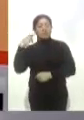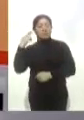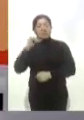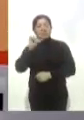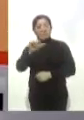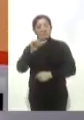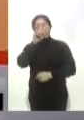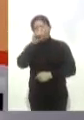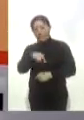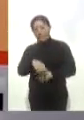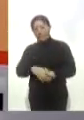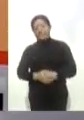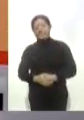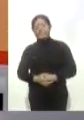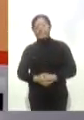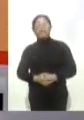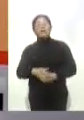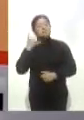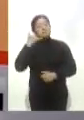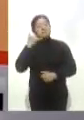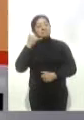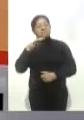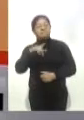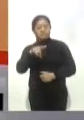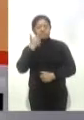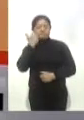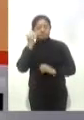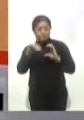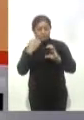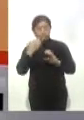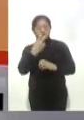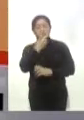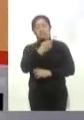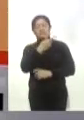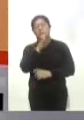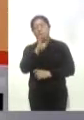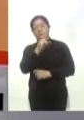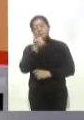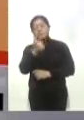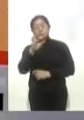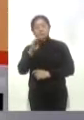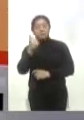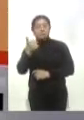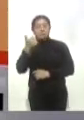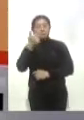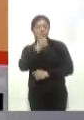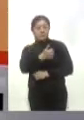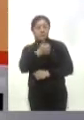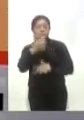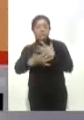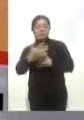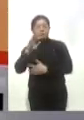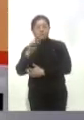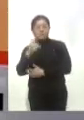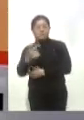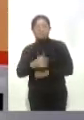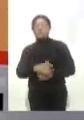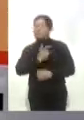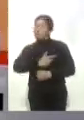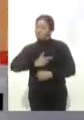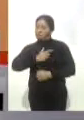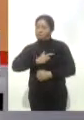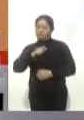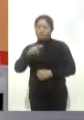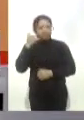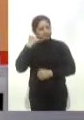Altiplano. Nuestras líneas telefónicas están a su disposición, 246-466-1547. Con muchísimo gusto lo